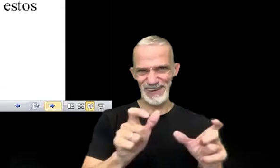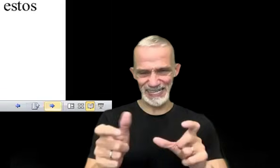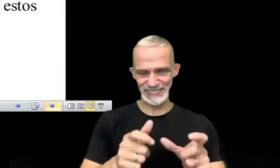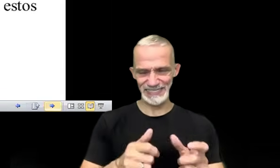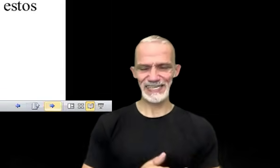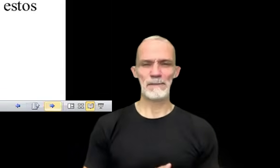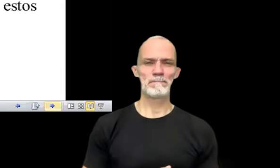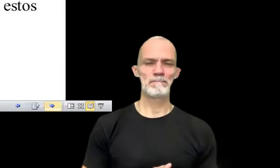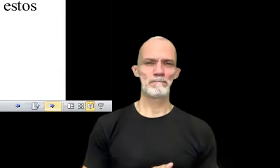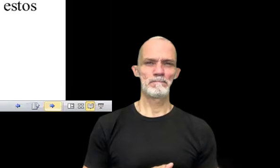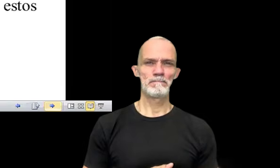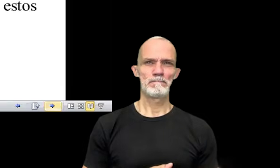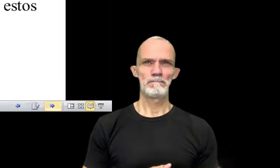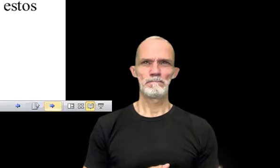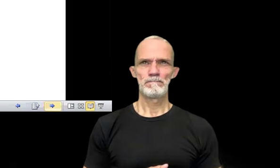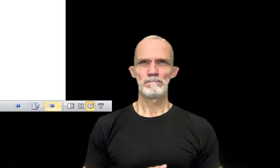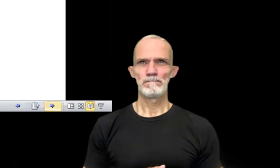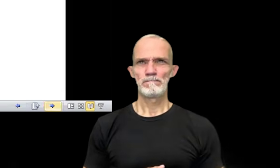diferencia.